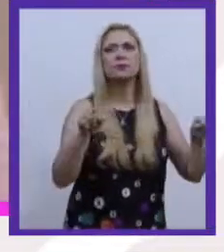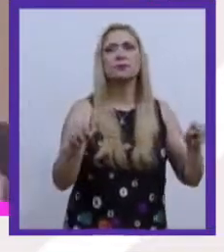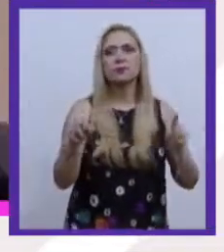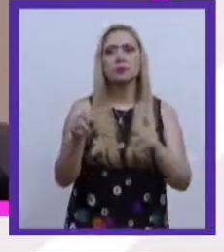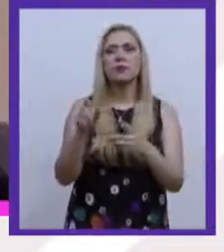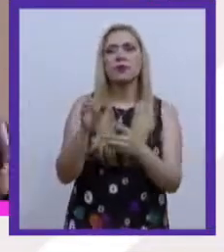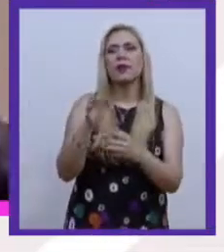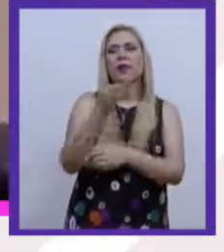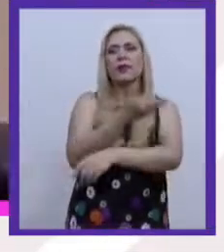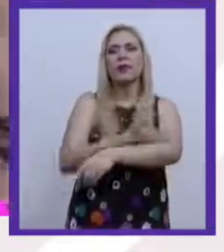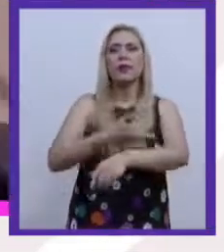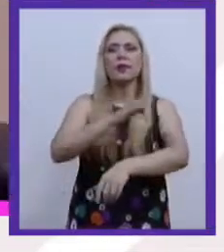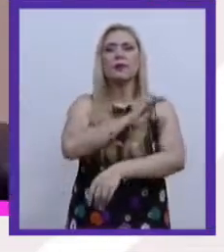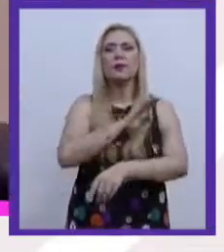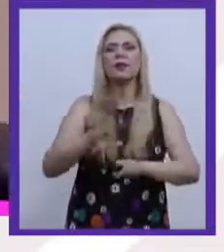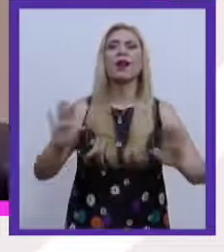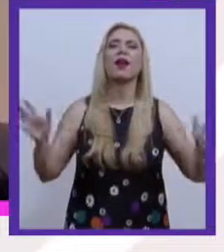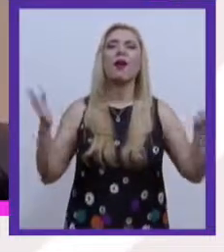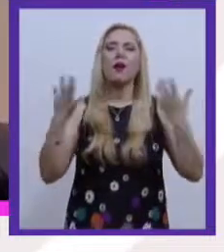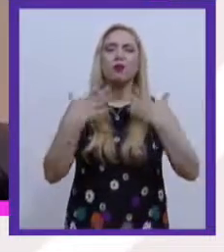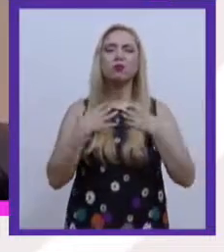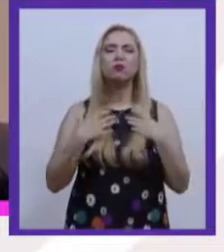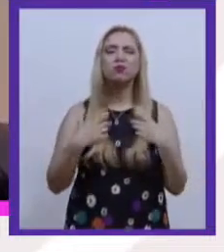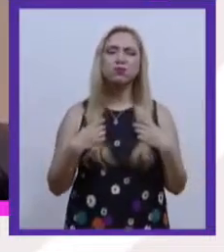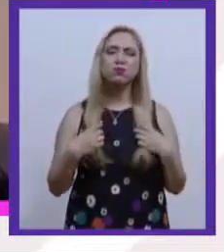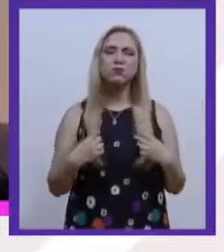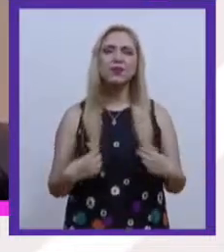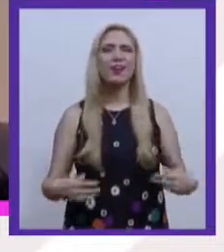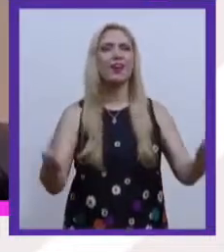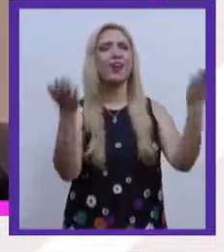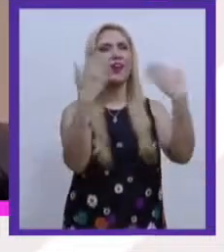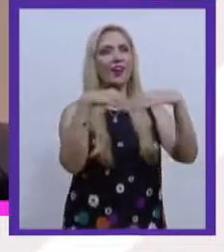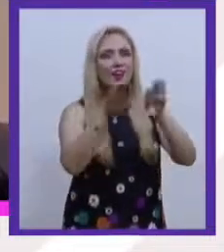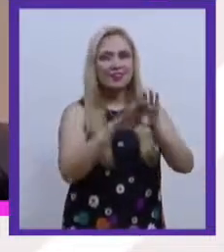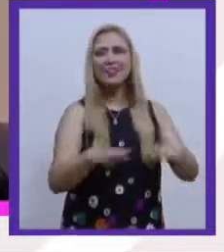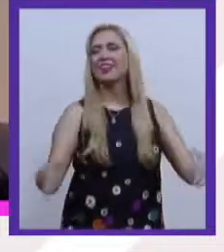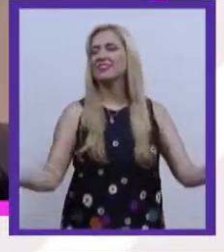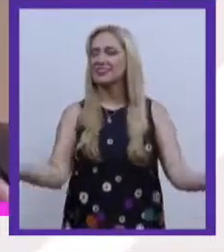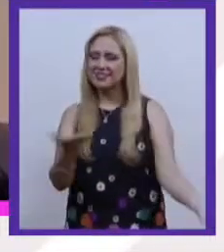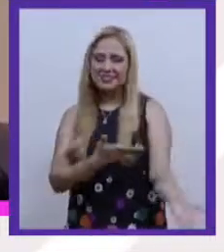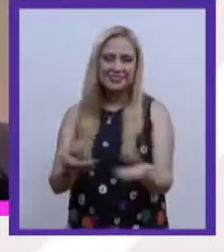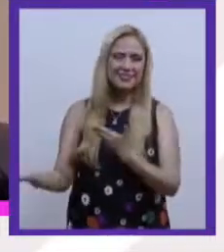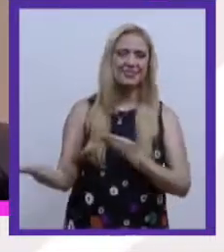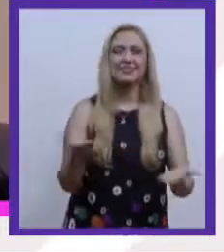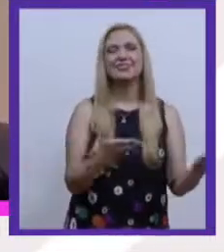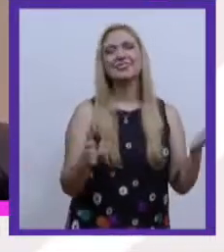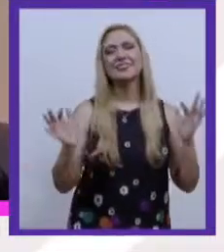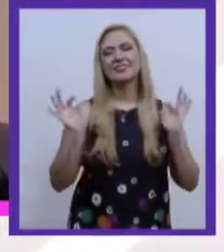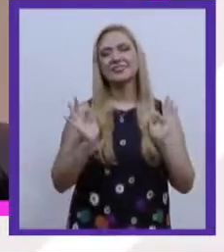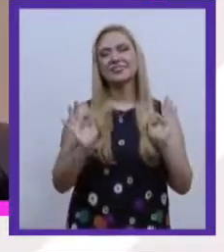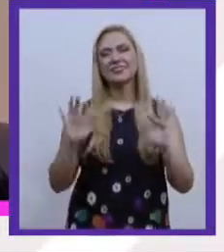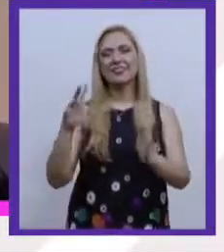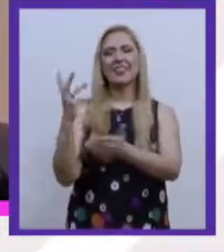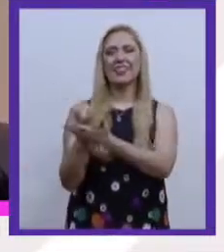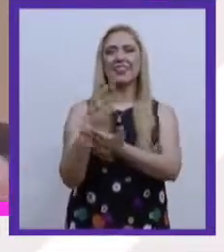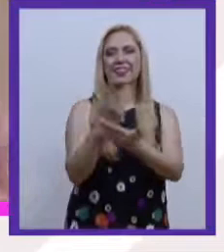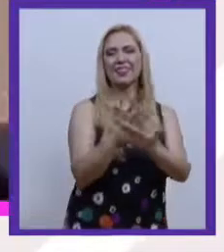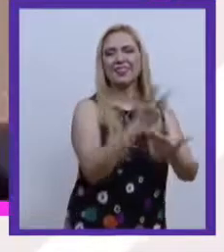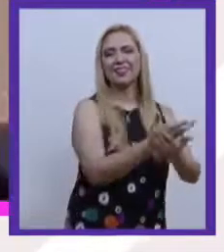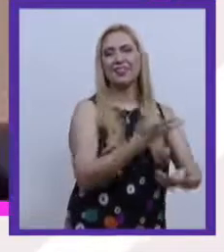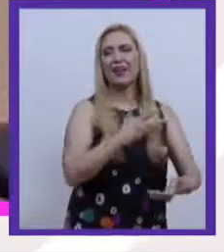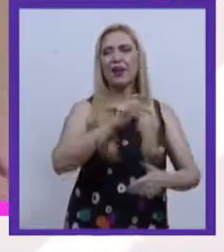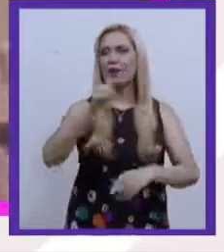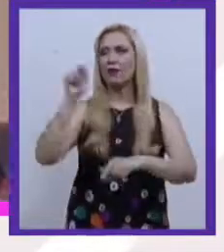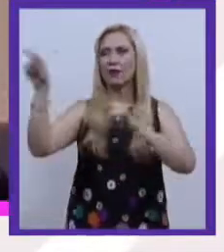las tardes podamos como familia regresar a ese espacio donde también se reproduce socialmente nuestra sociedad,